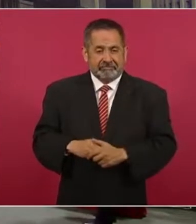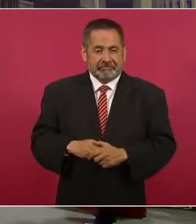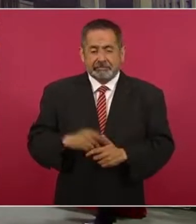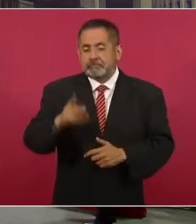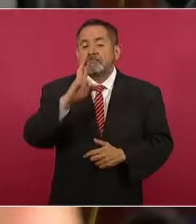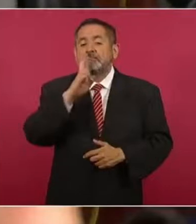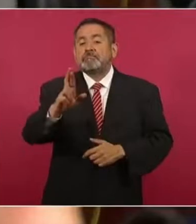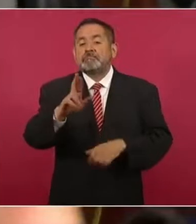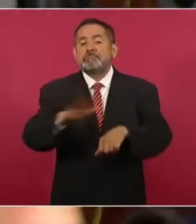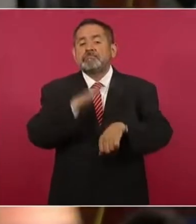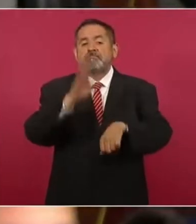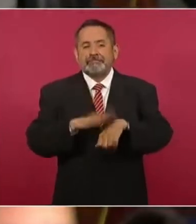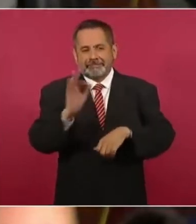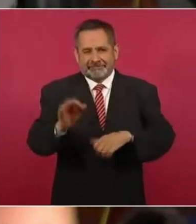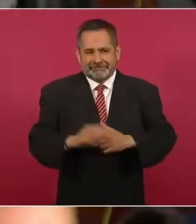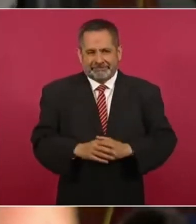contestaste bien.